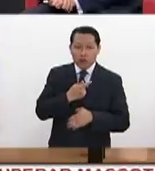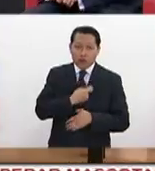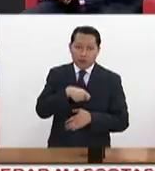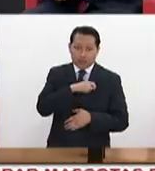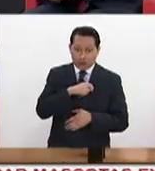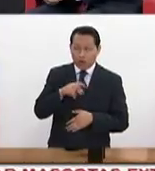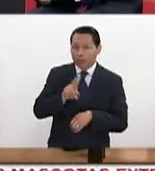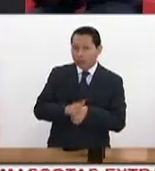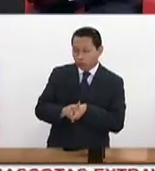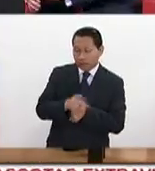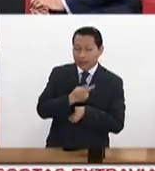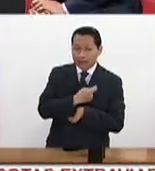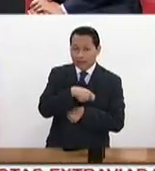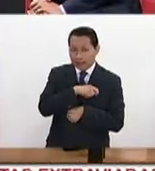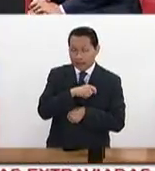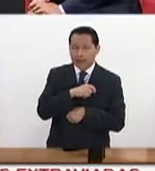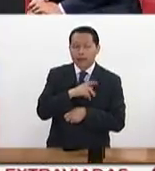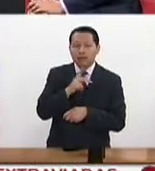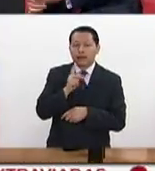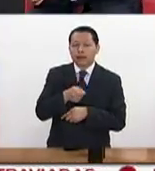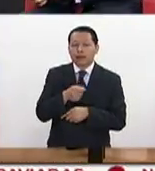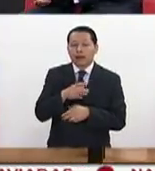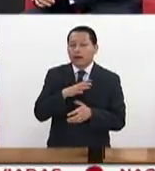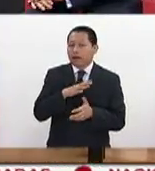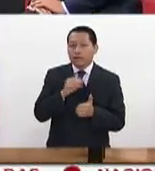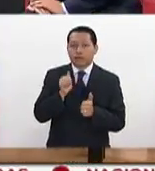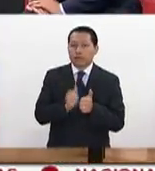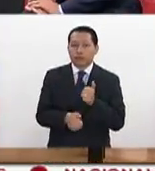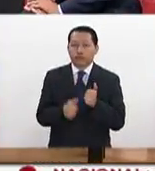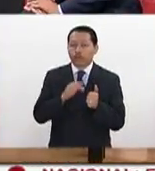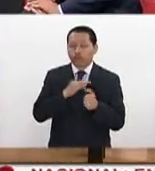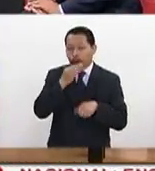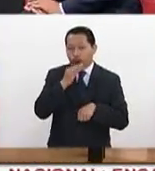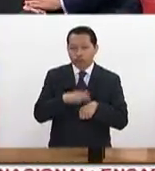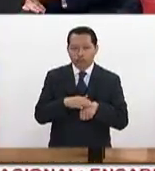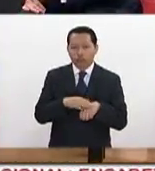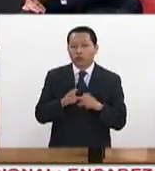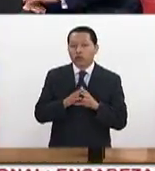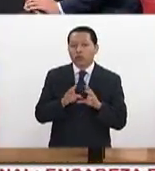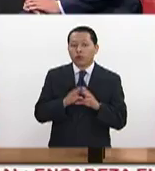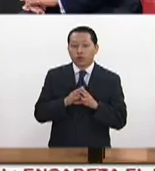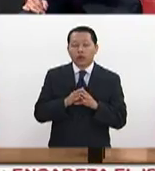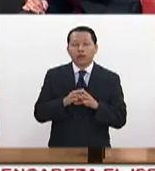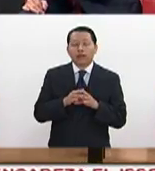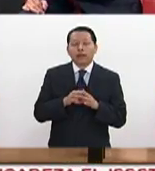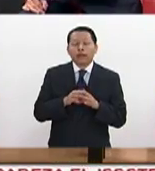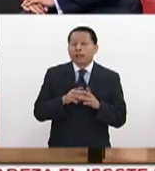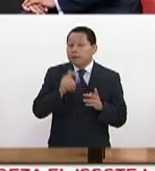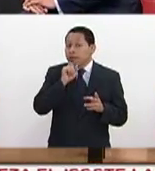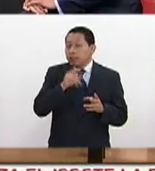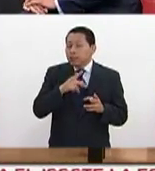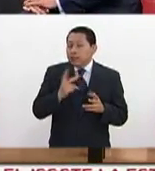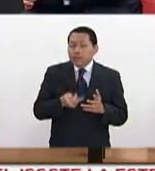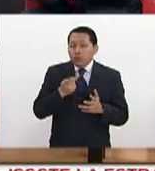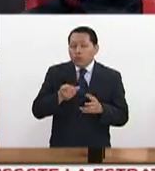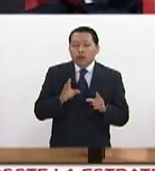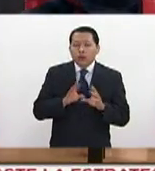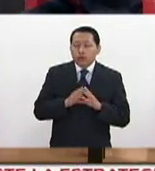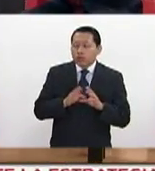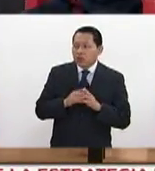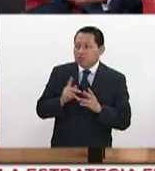español. Venezuela y España acaban de llamar, ¿no?, a credenciales al embajador. La pregunta es,